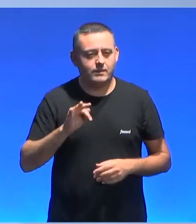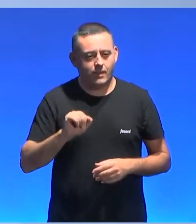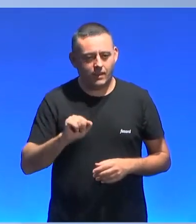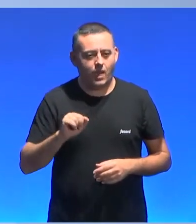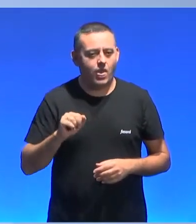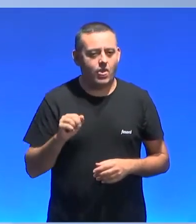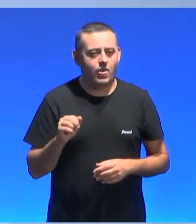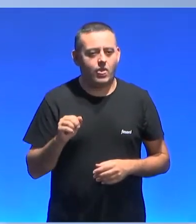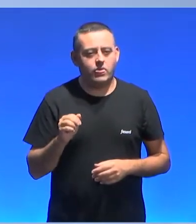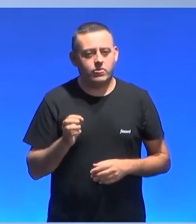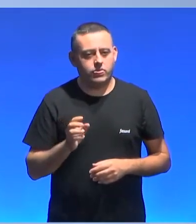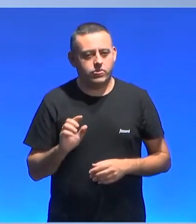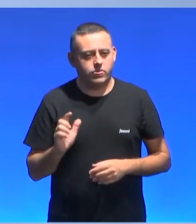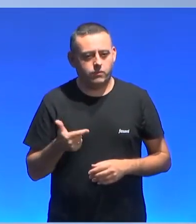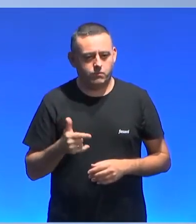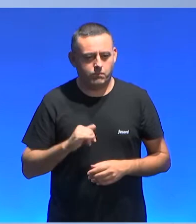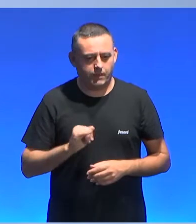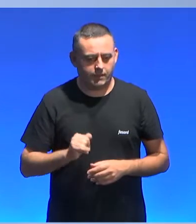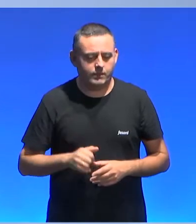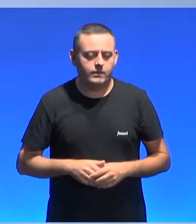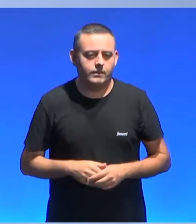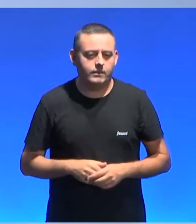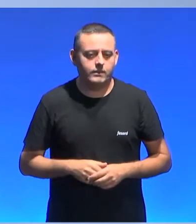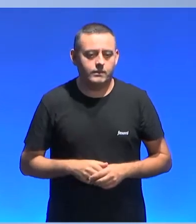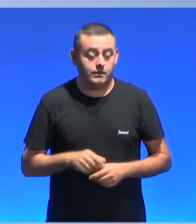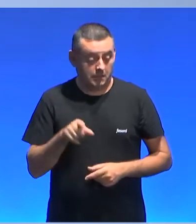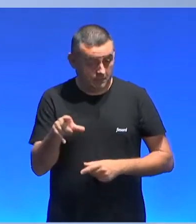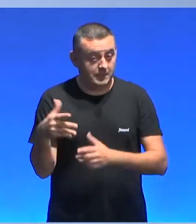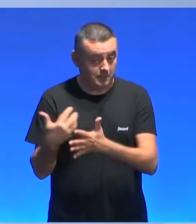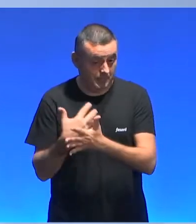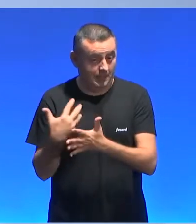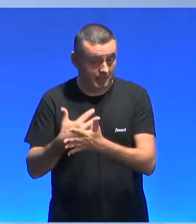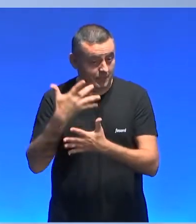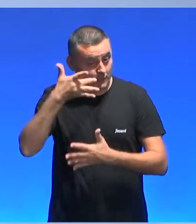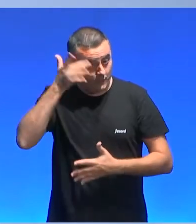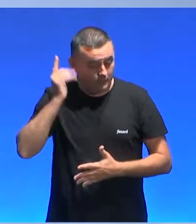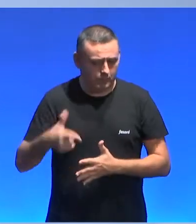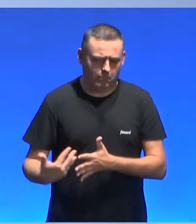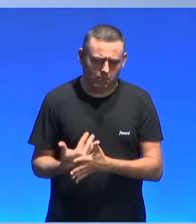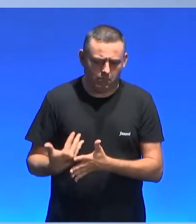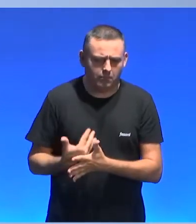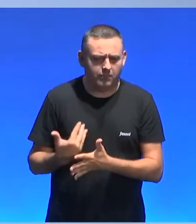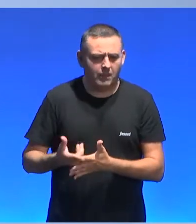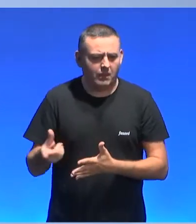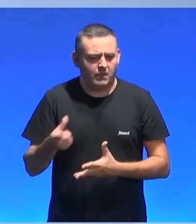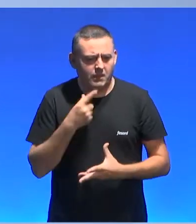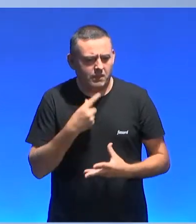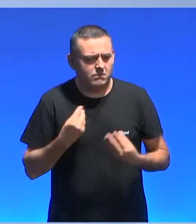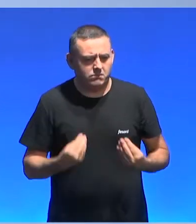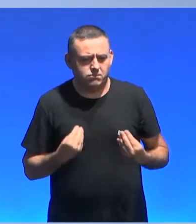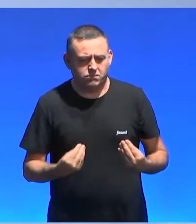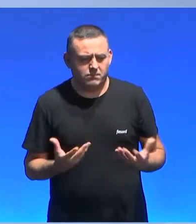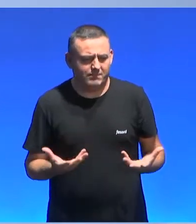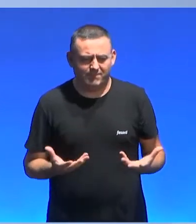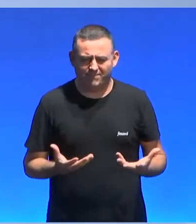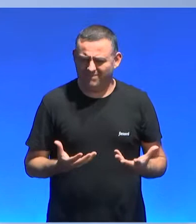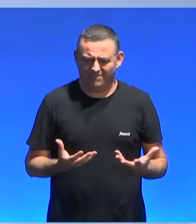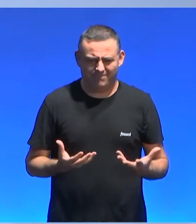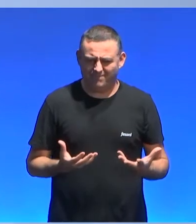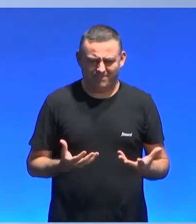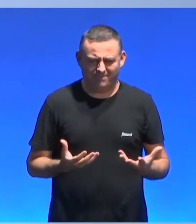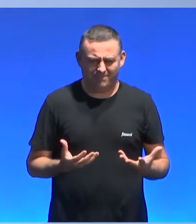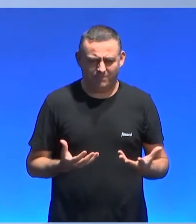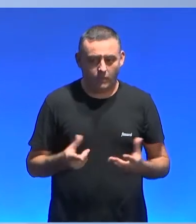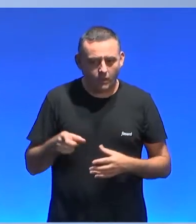explica lo absurdo que estamos haciendo. Y lo absurdo que estamos pidiendo a ella,